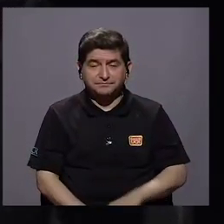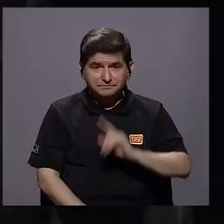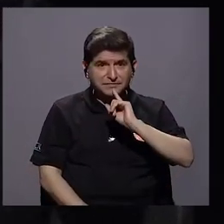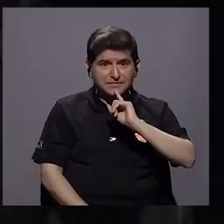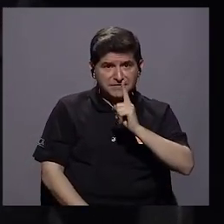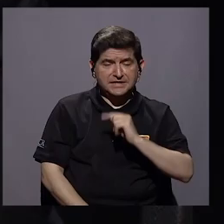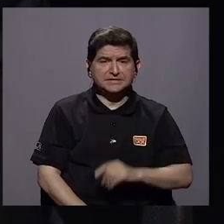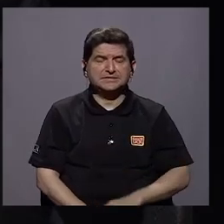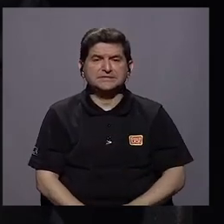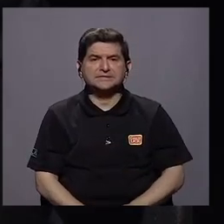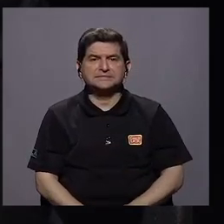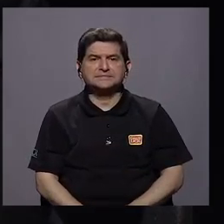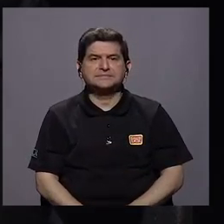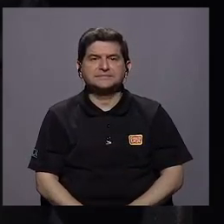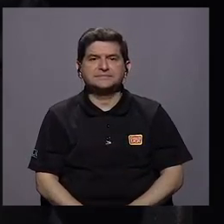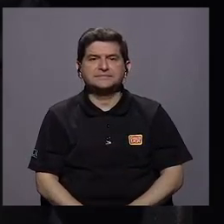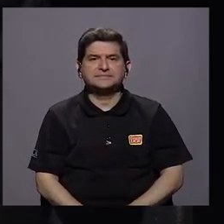y dicen,